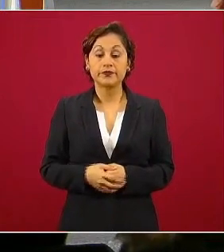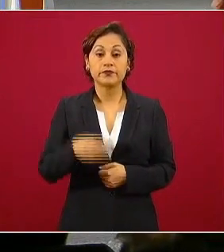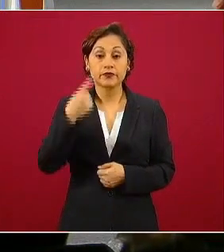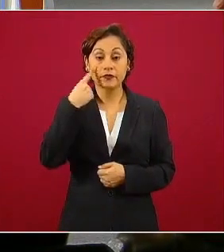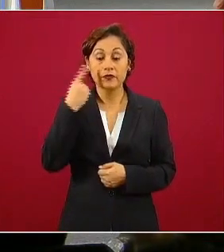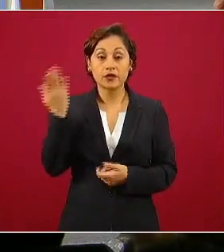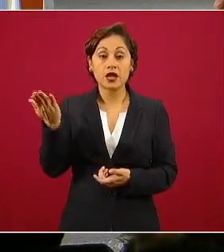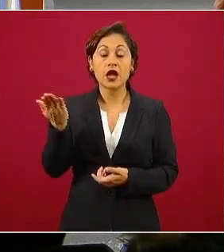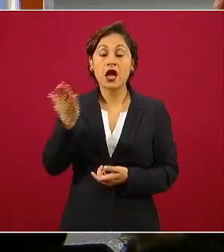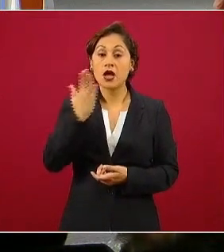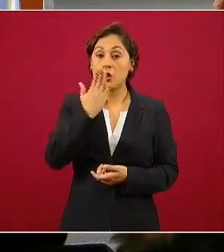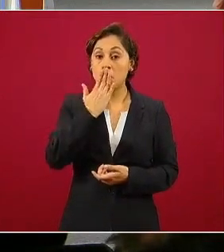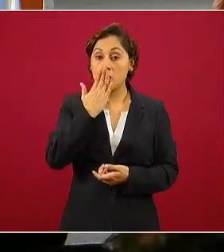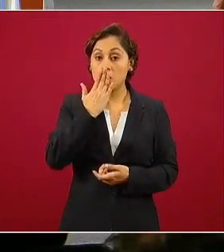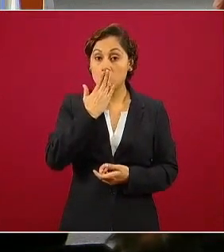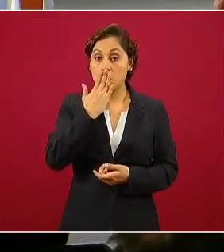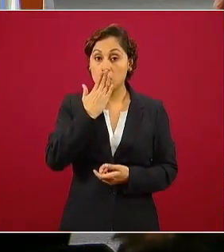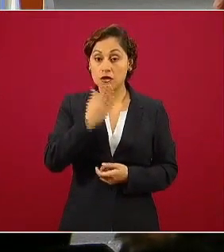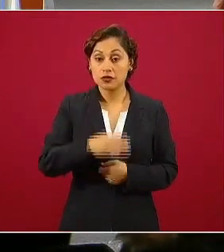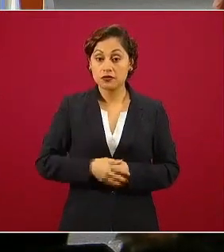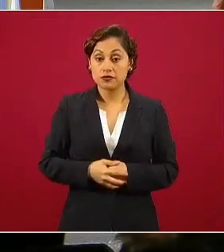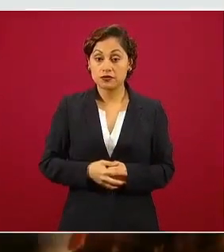Sonora,